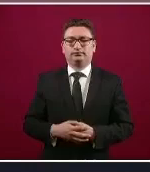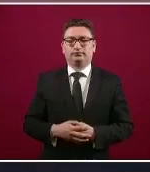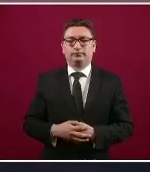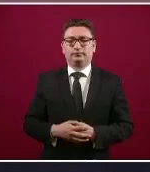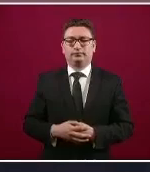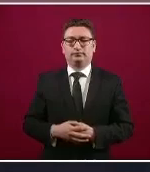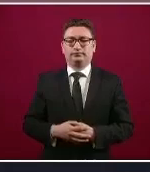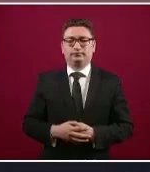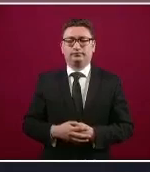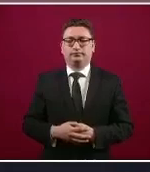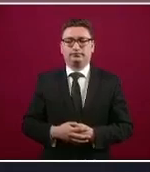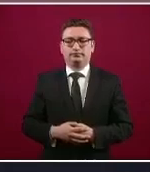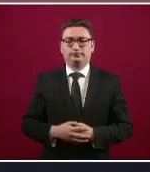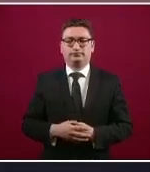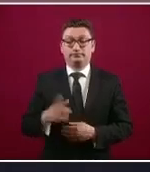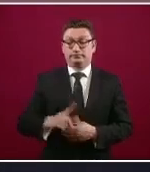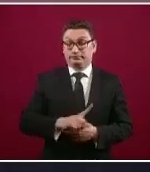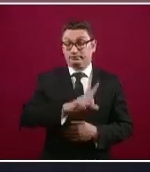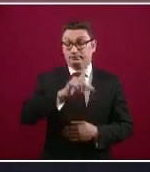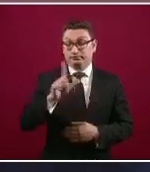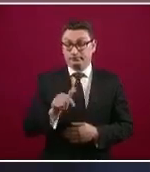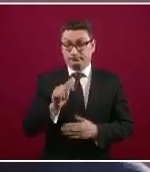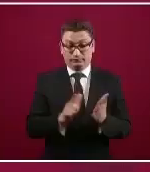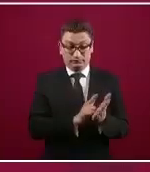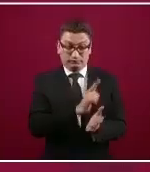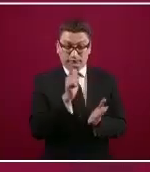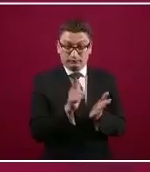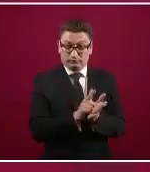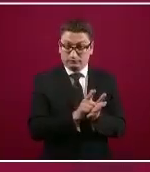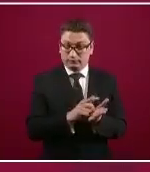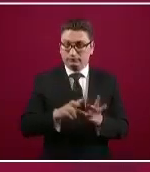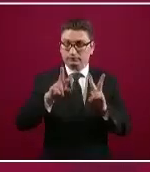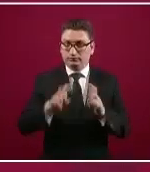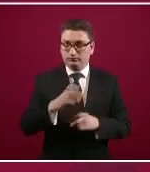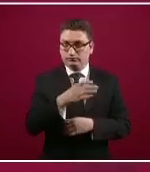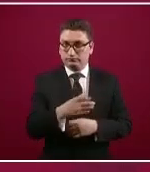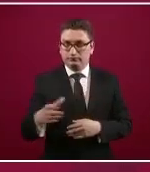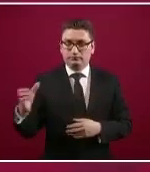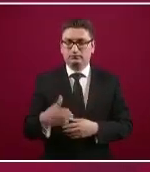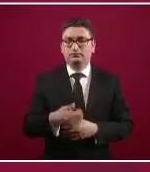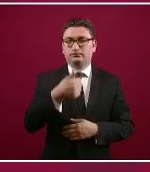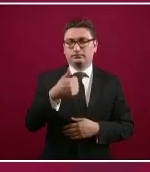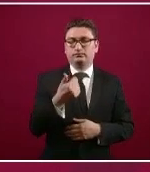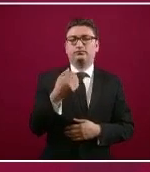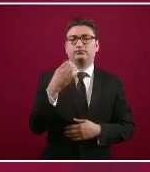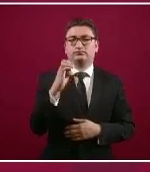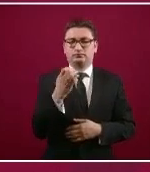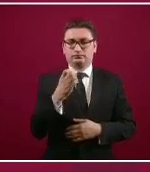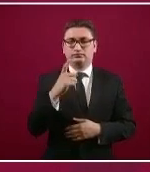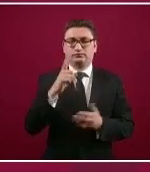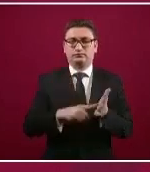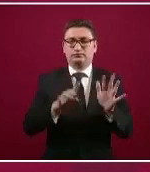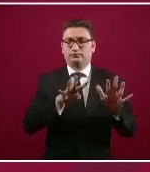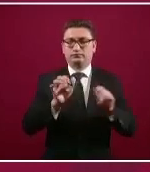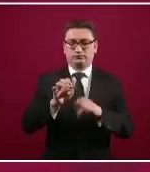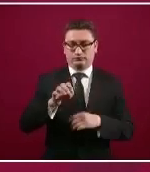se aprobó la ley agraria del 6 de enero de